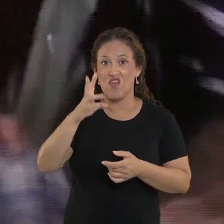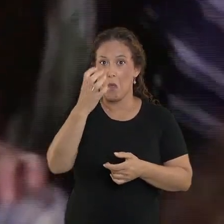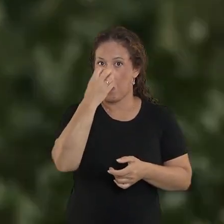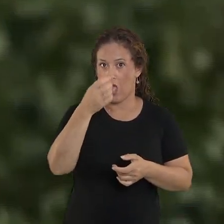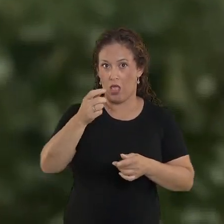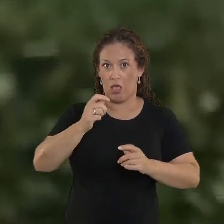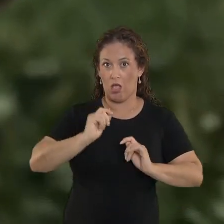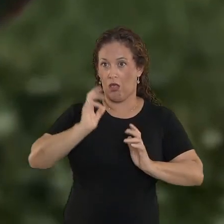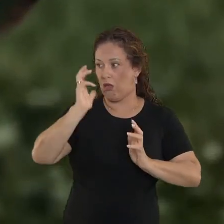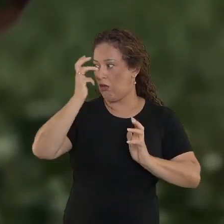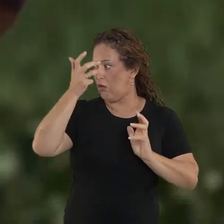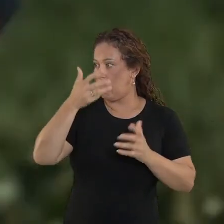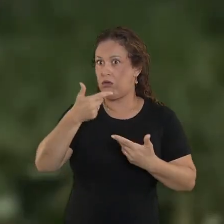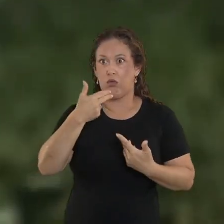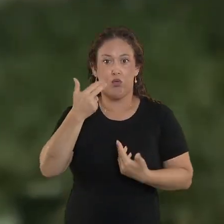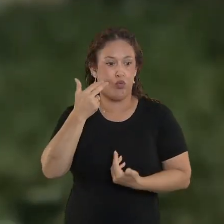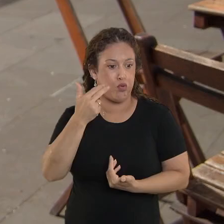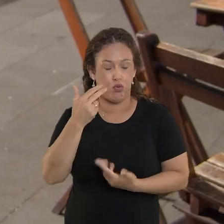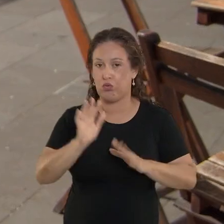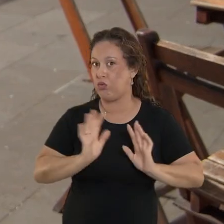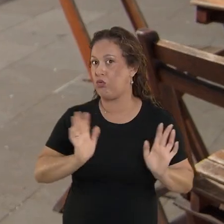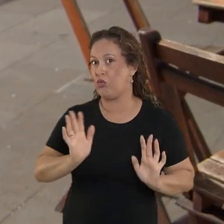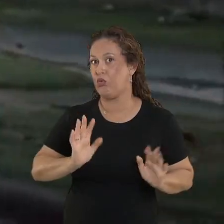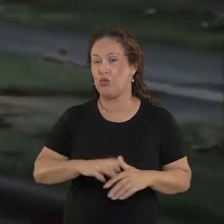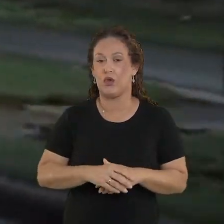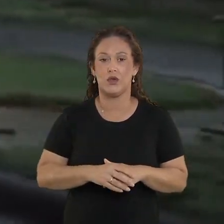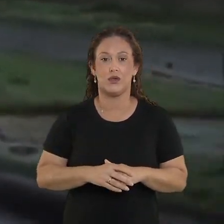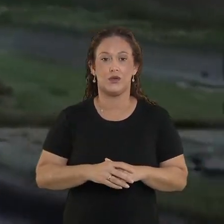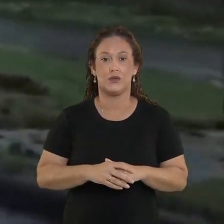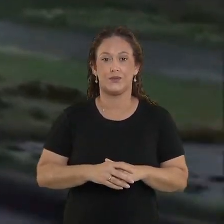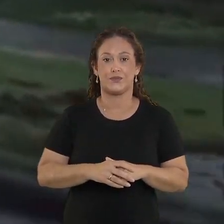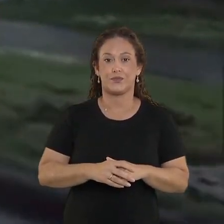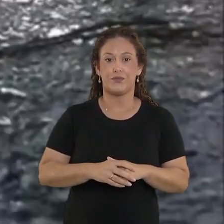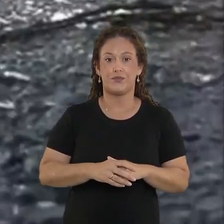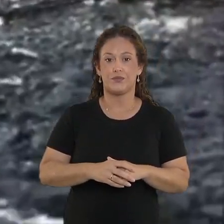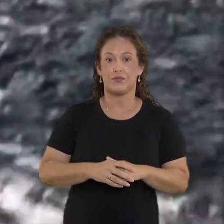chiquillo, vi aquel payaso que me volvió loco y dije, qué miedo, qué miedo.